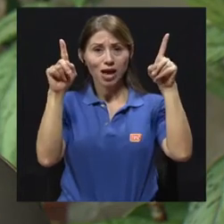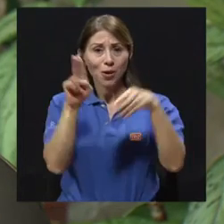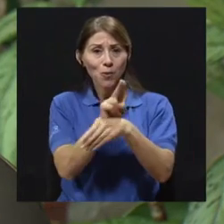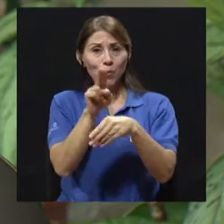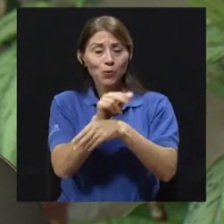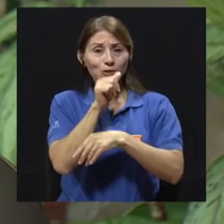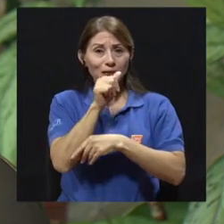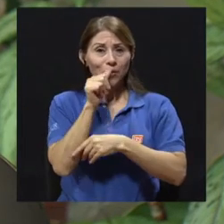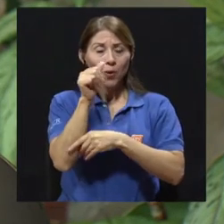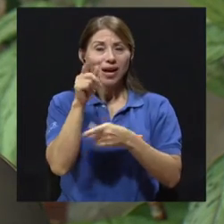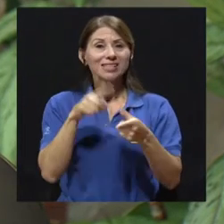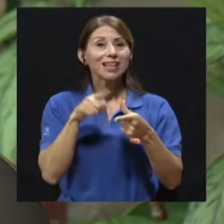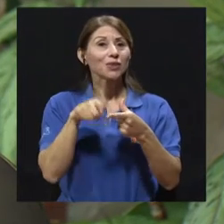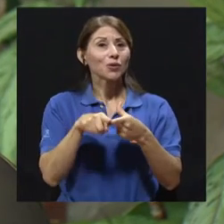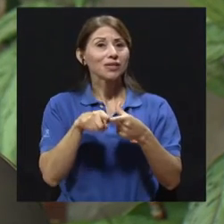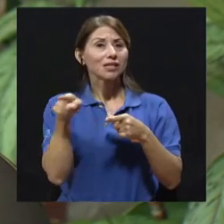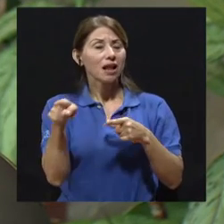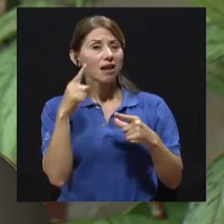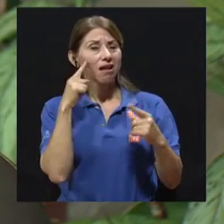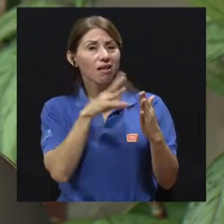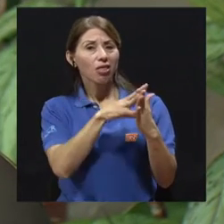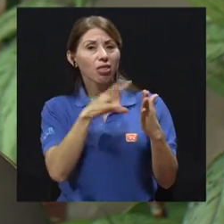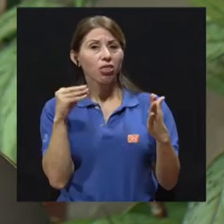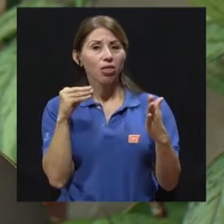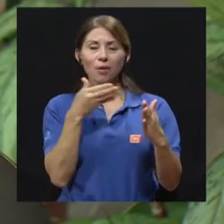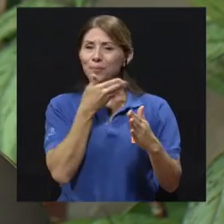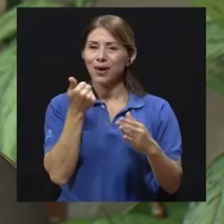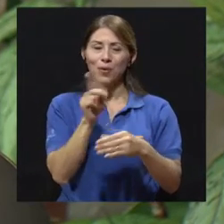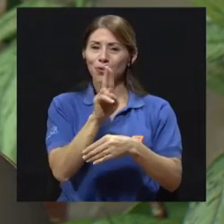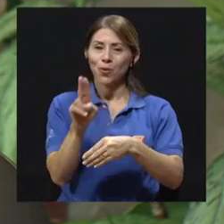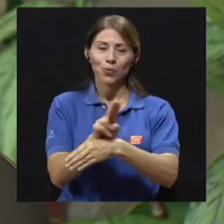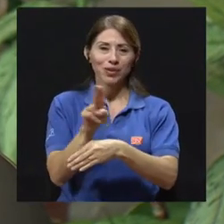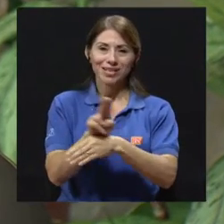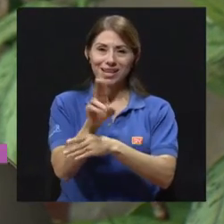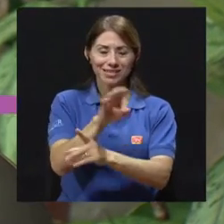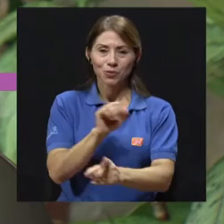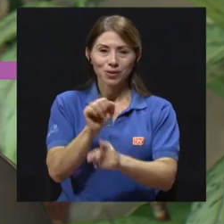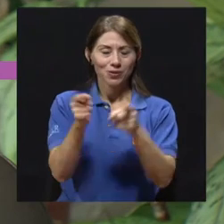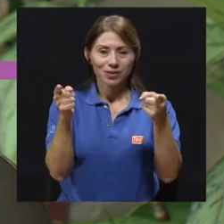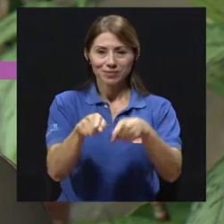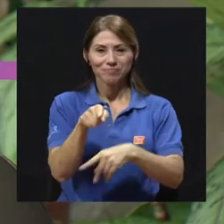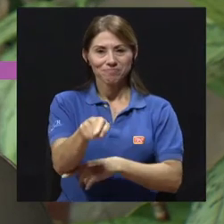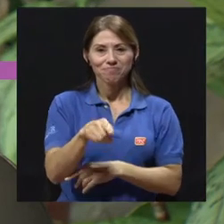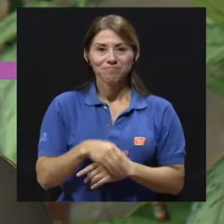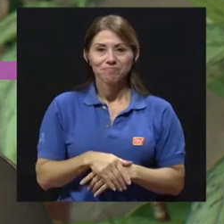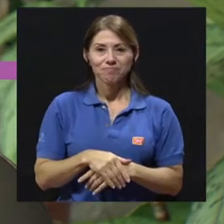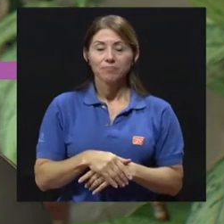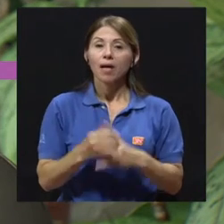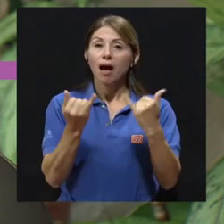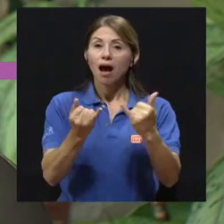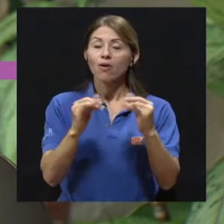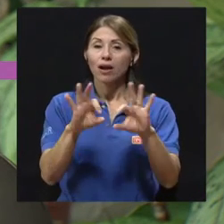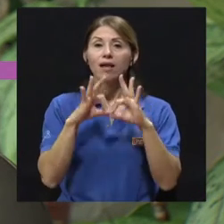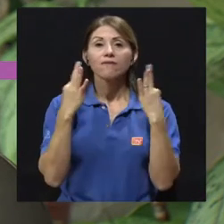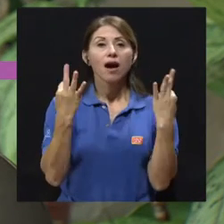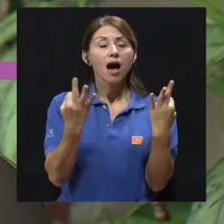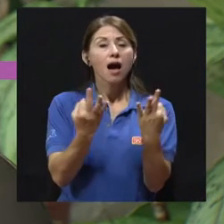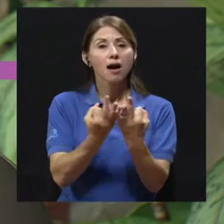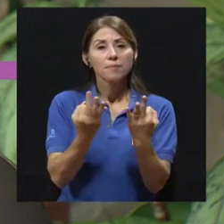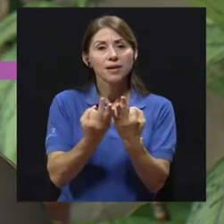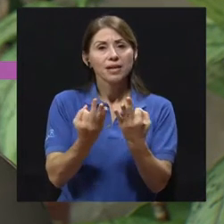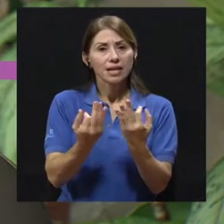modelaje, por aprendizaje, entonces es mejor no utilizar este tipo de situaciones. Ahora, las familias tienen quizás